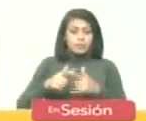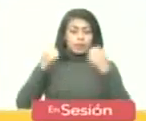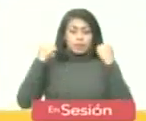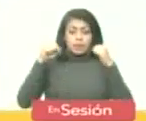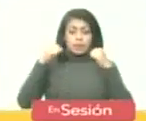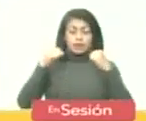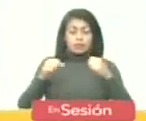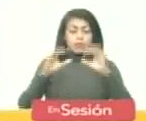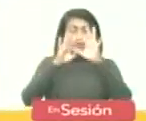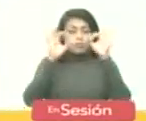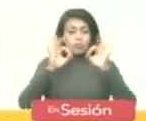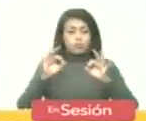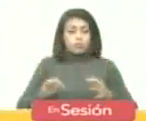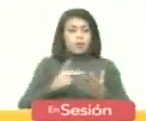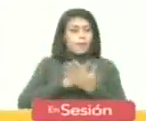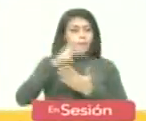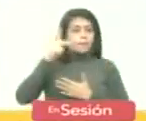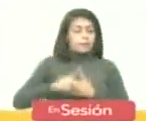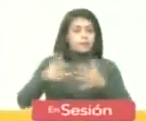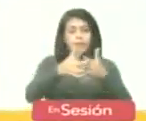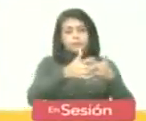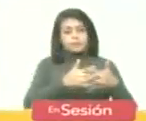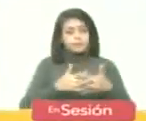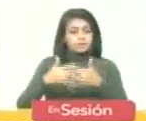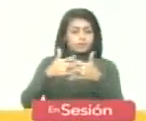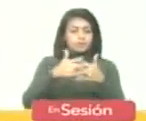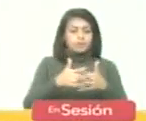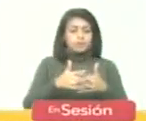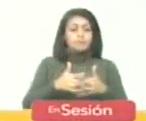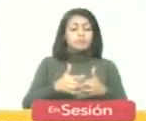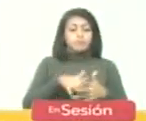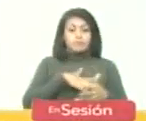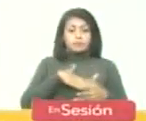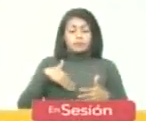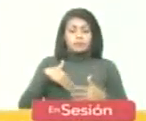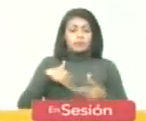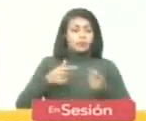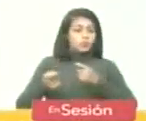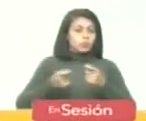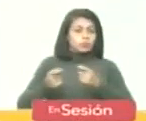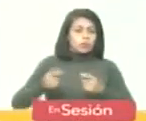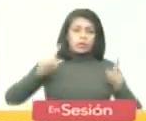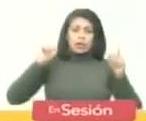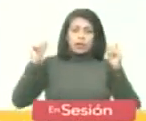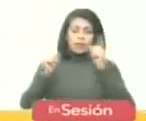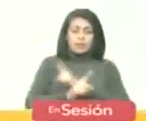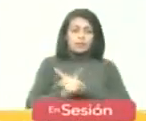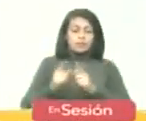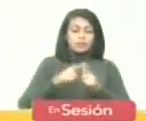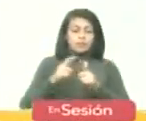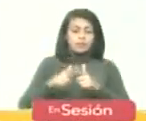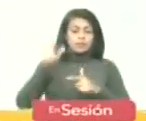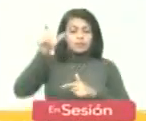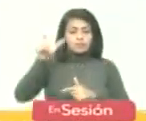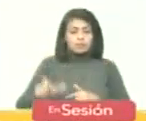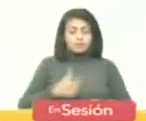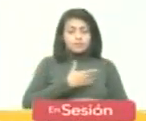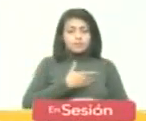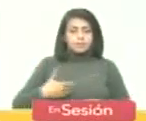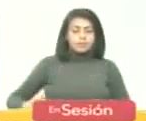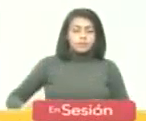los métodos, la planificación norteamericana de los imperios para cambiar a un